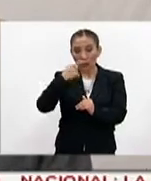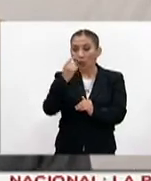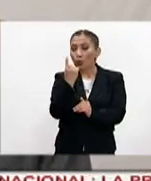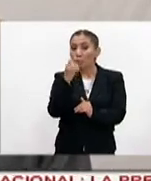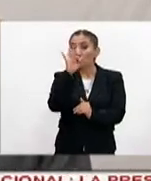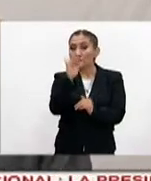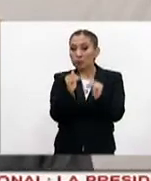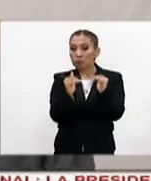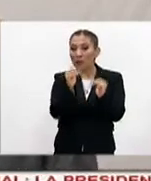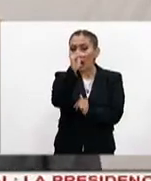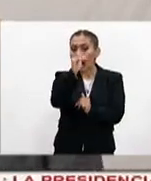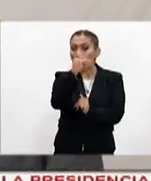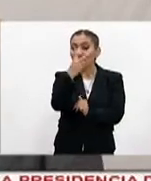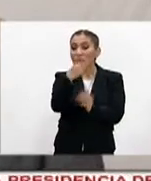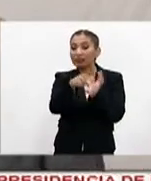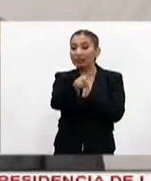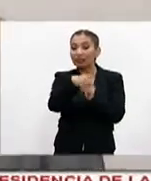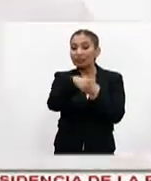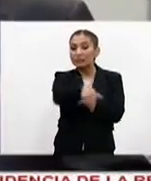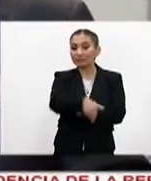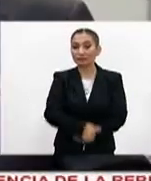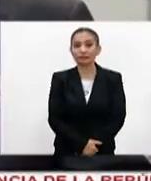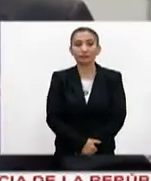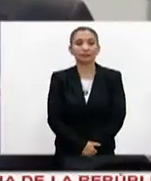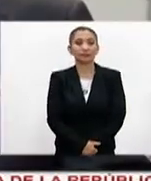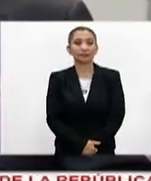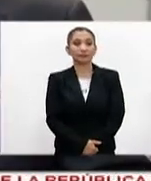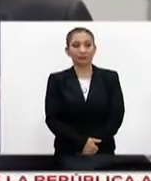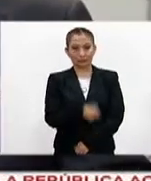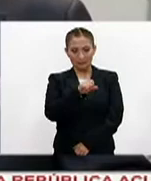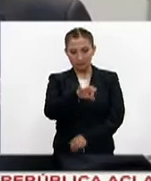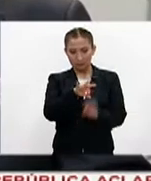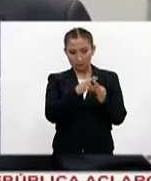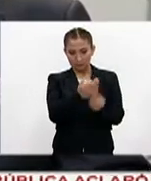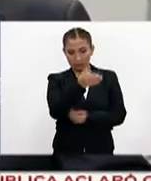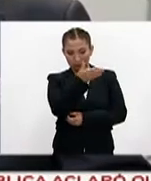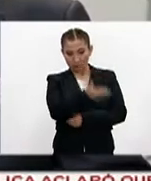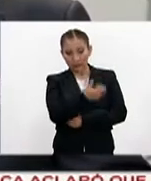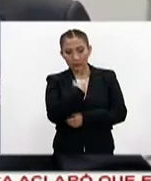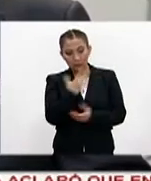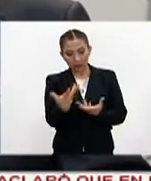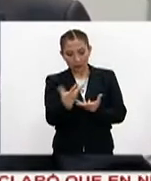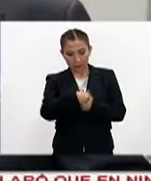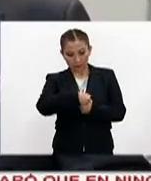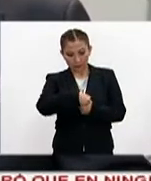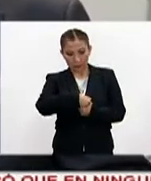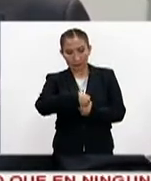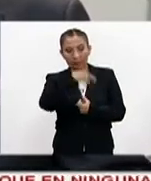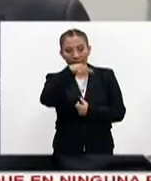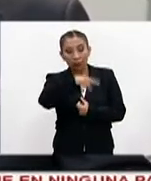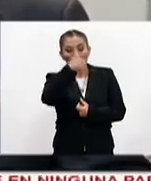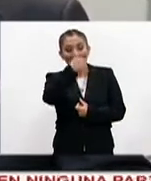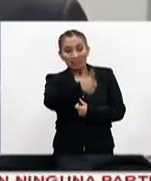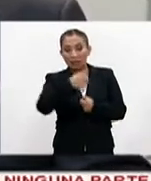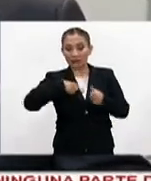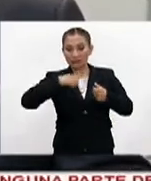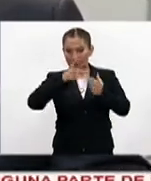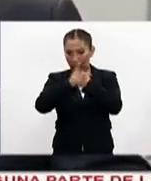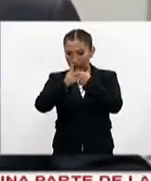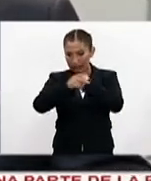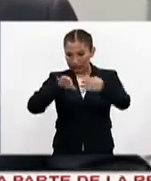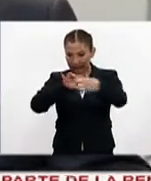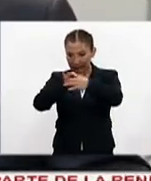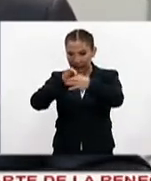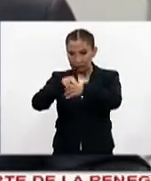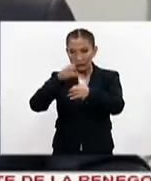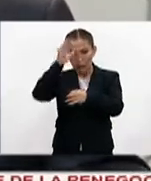un punto porcentual para el 2030. Este modelo nos integra a 6 economías con las cuales